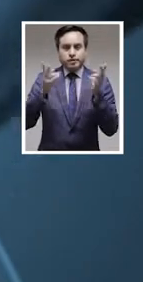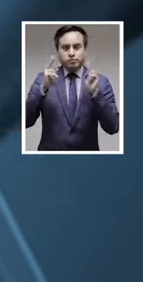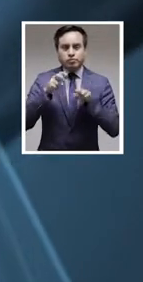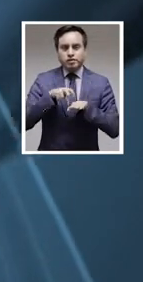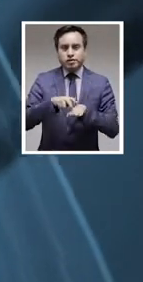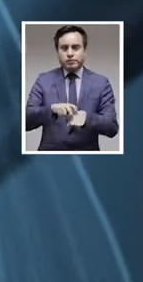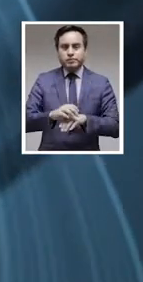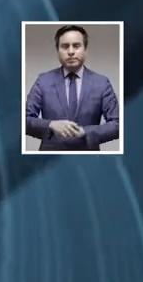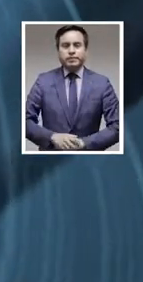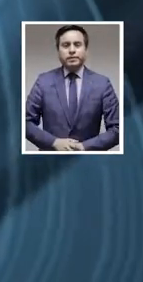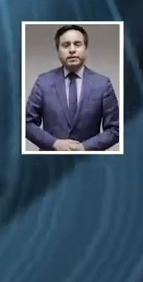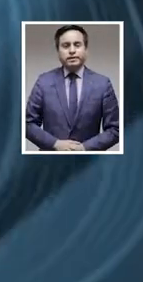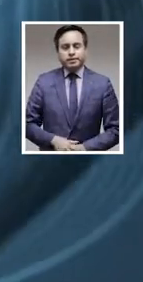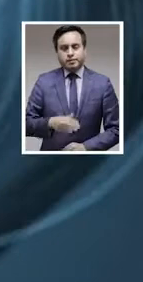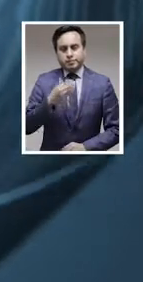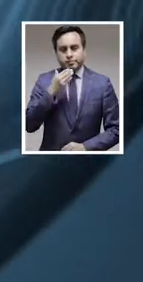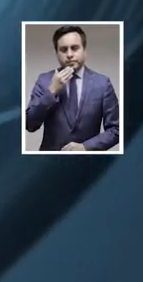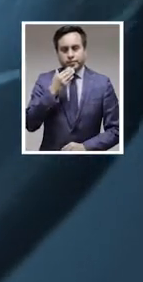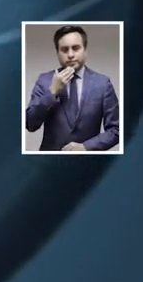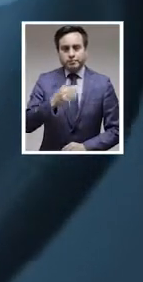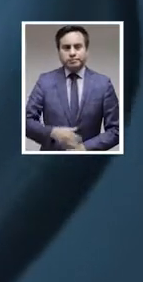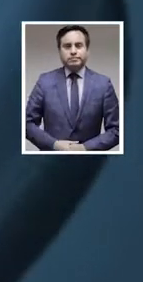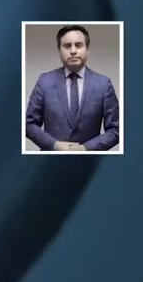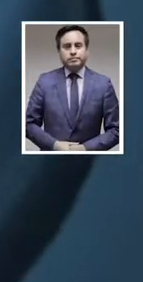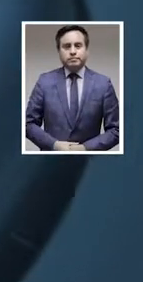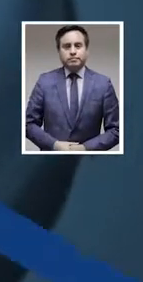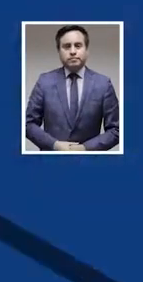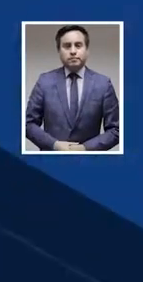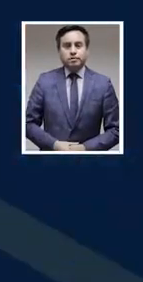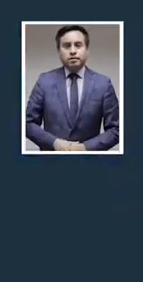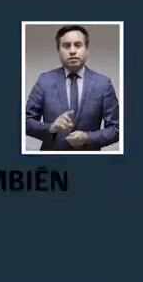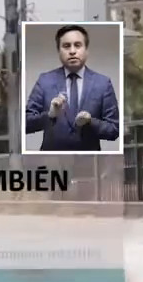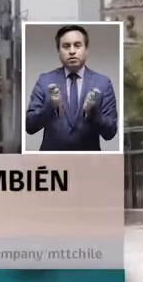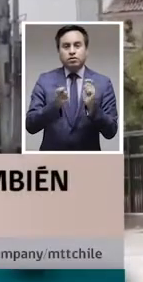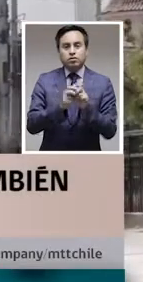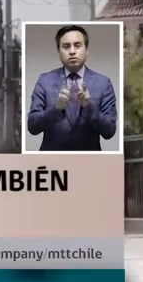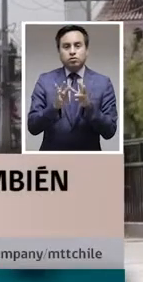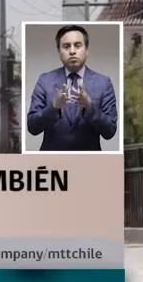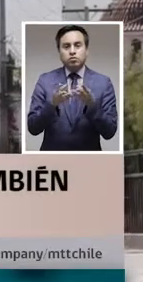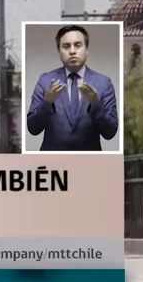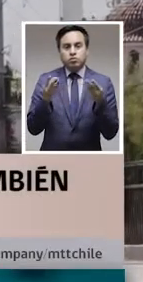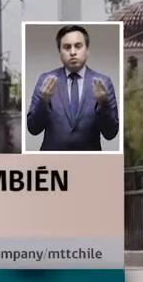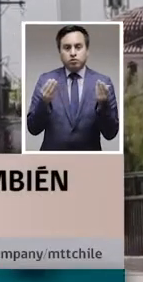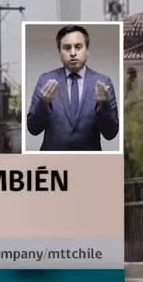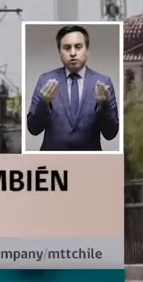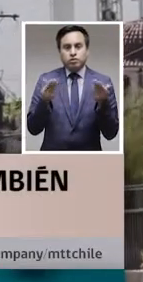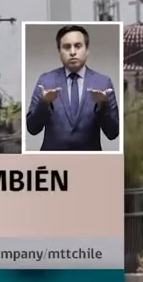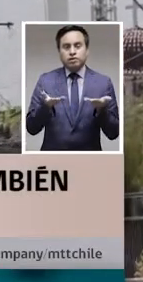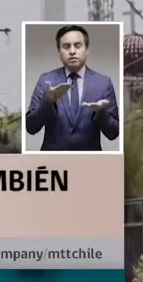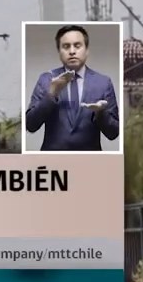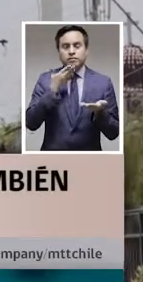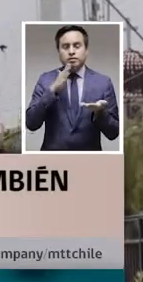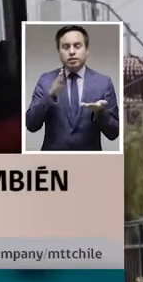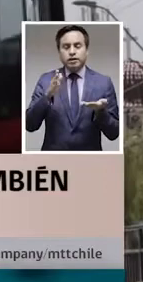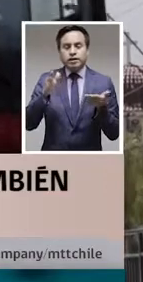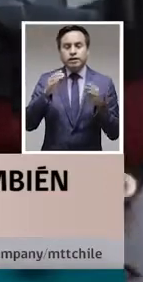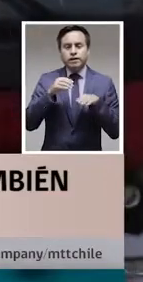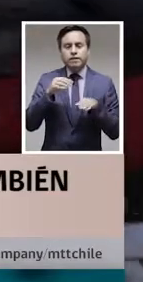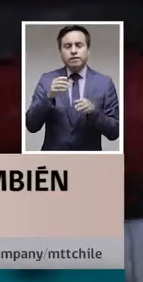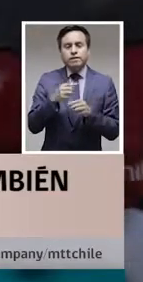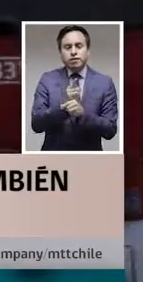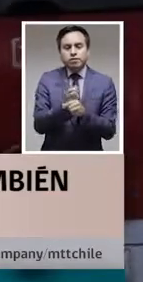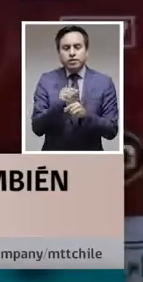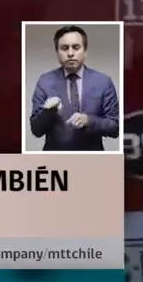transporte. También hemos configurado soluciones para mejorar las velocidades